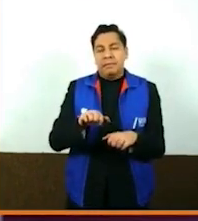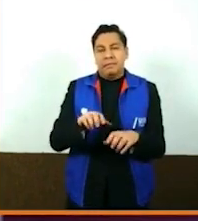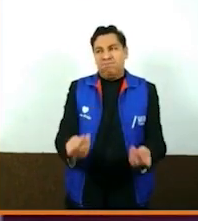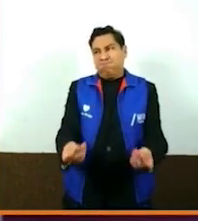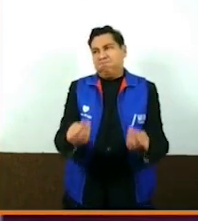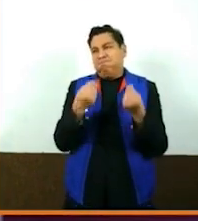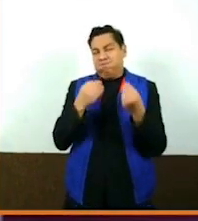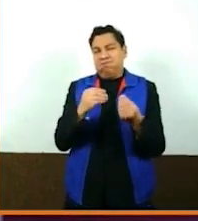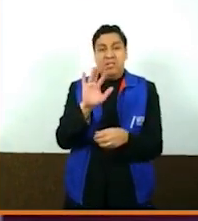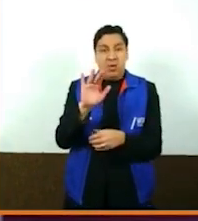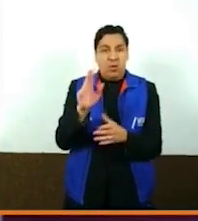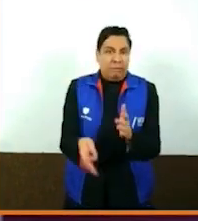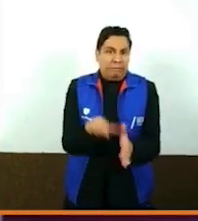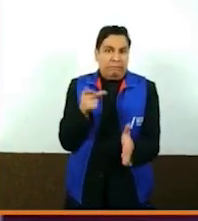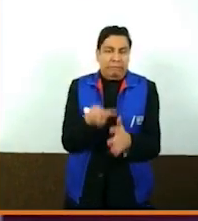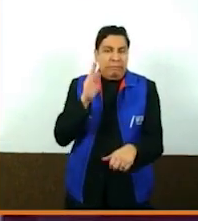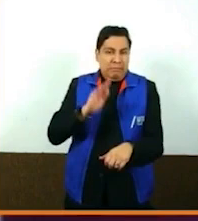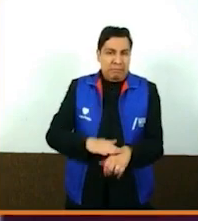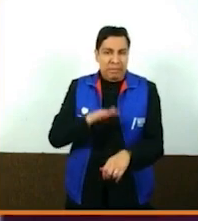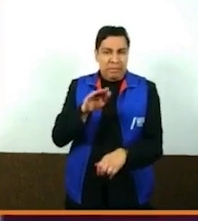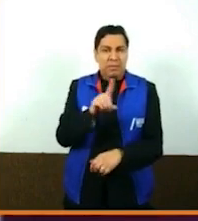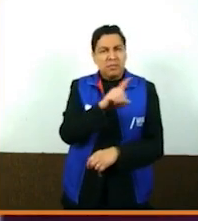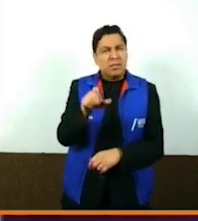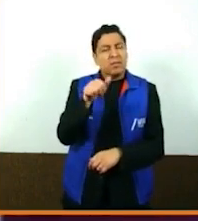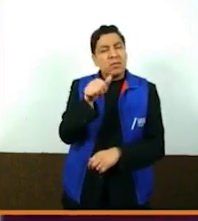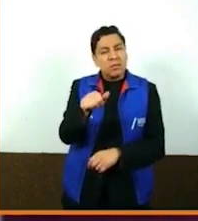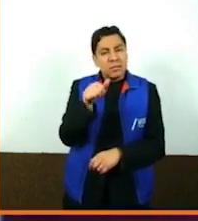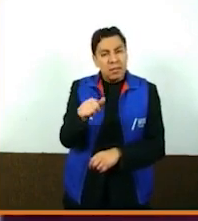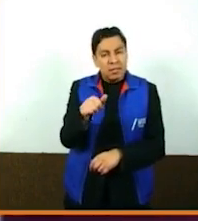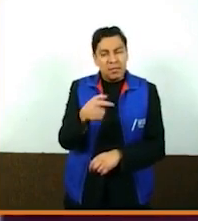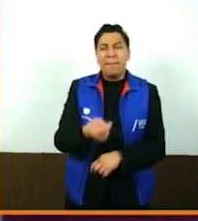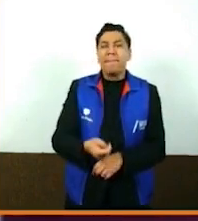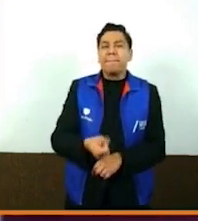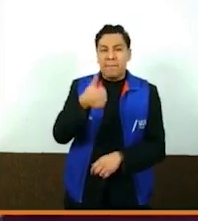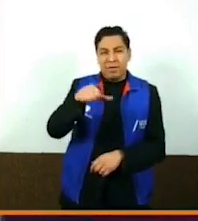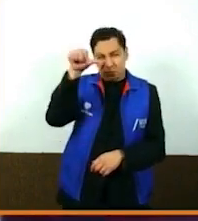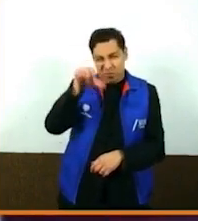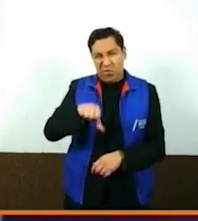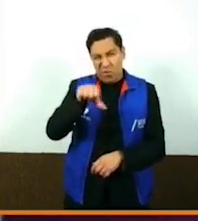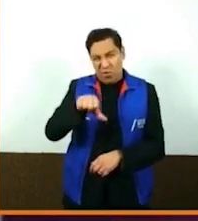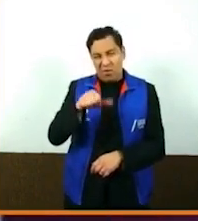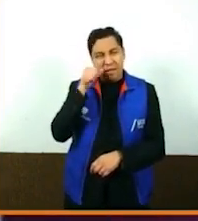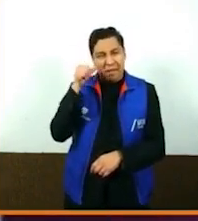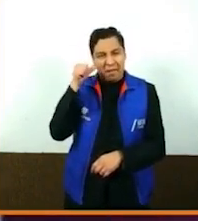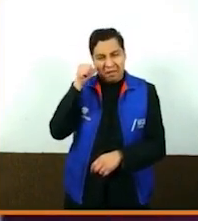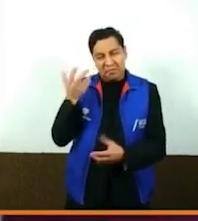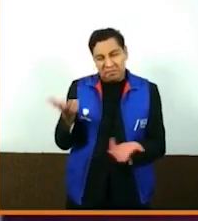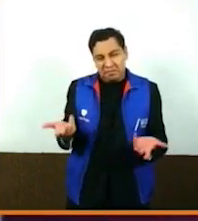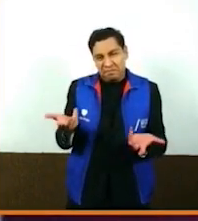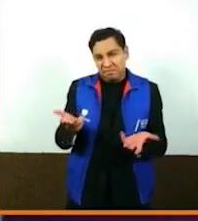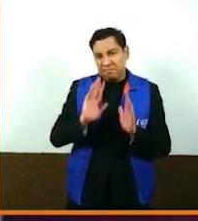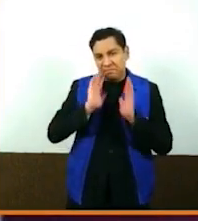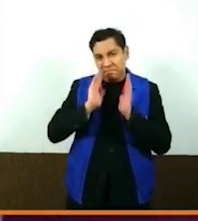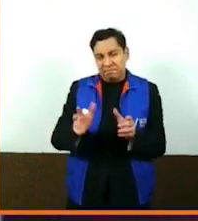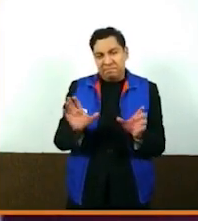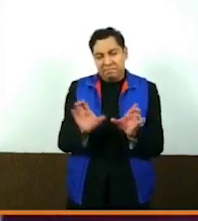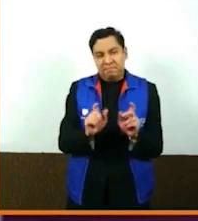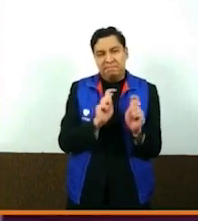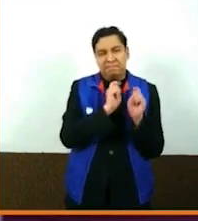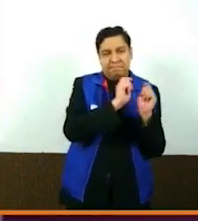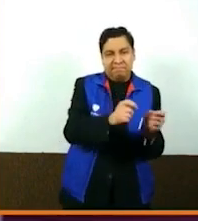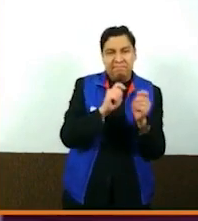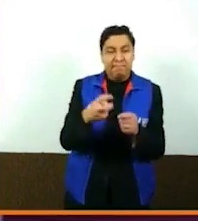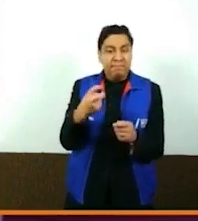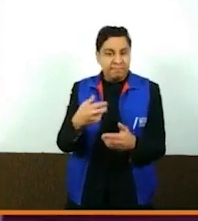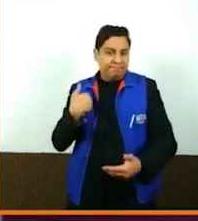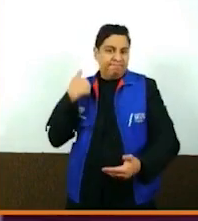más, donde 116 de ellas será por primera ocasión. Este es claramente un indicador positivo del